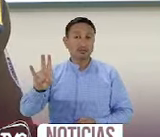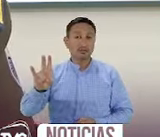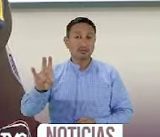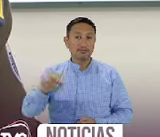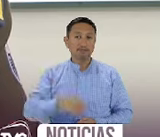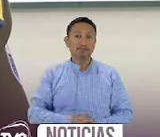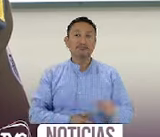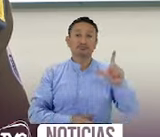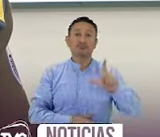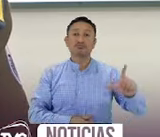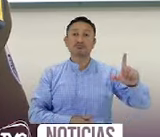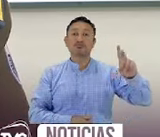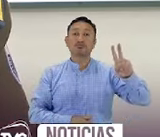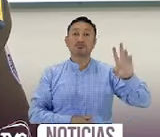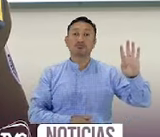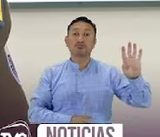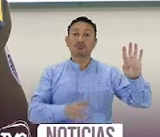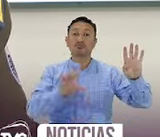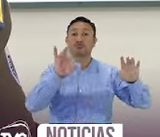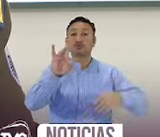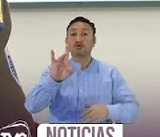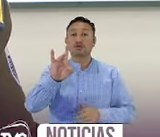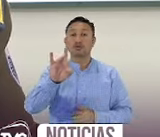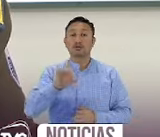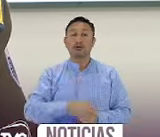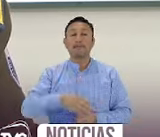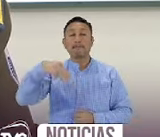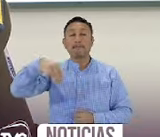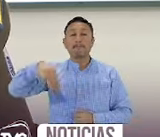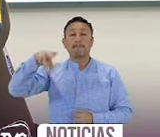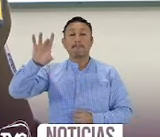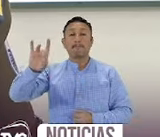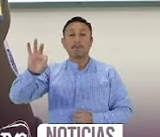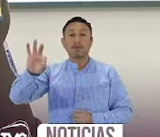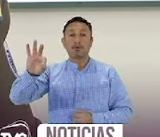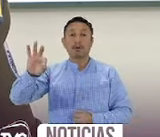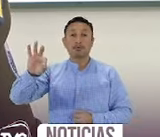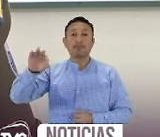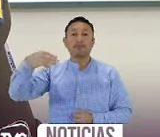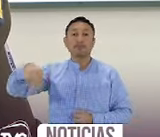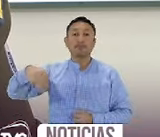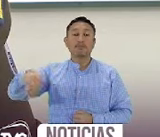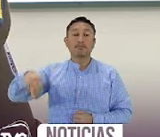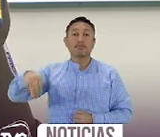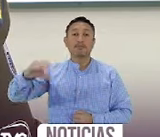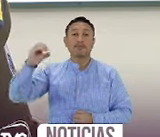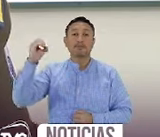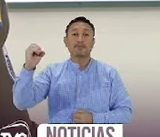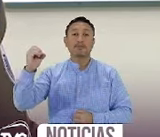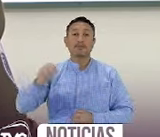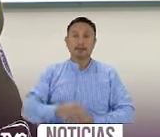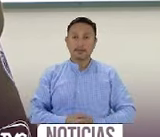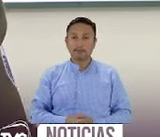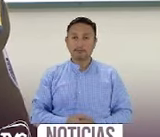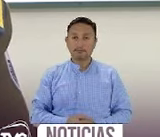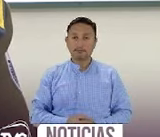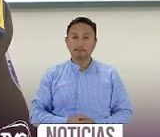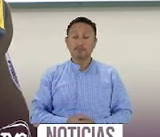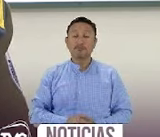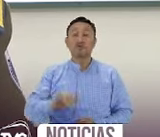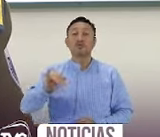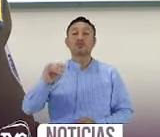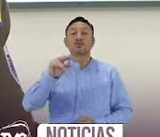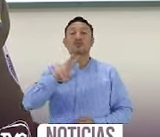lunes 25, dígito 8, martes 26, dígito 9, miércoles 27, dígito 0. Los días jueves 28